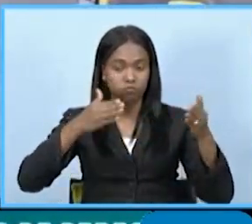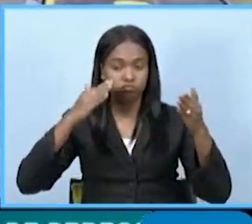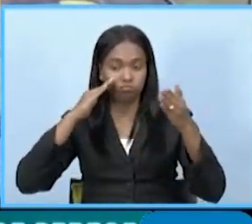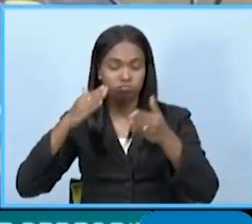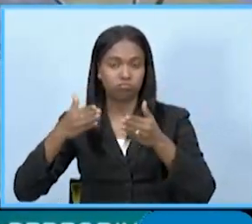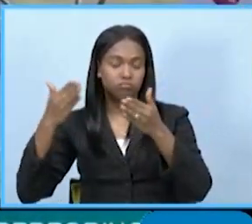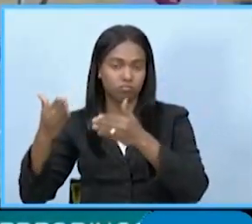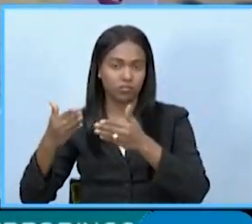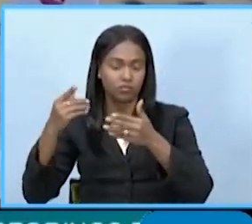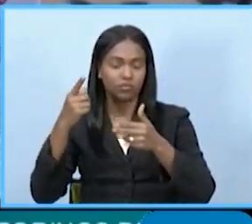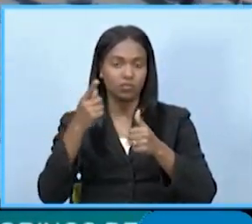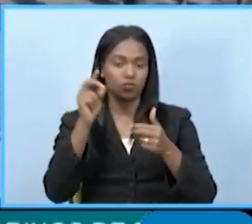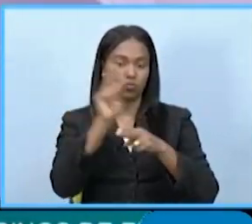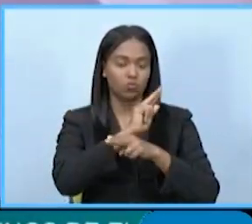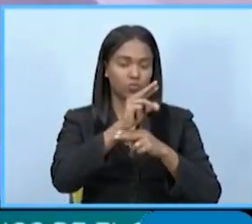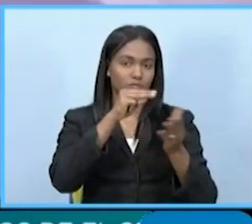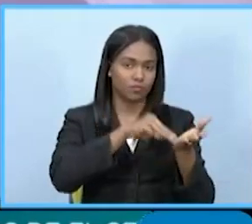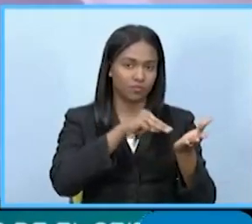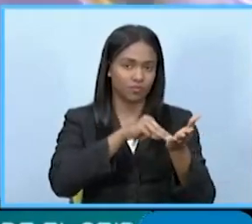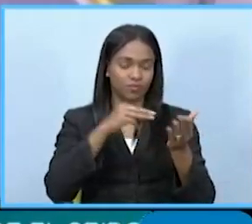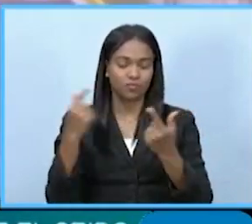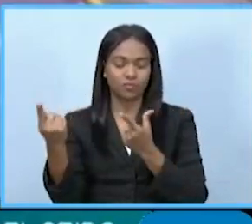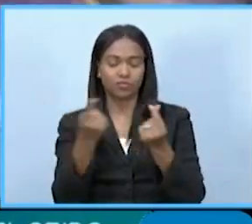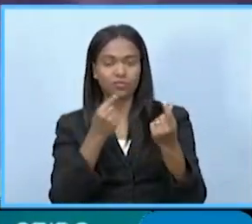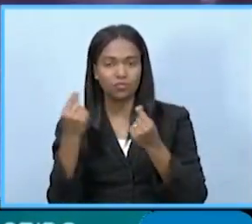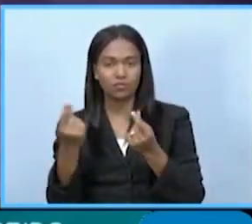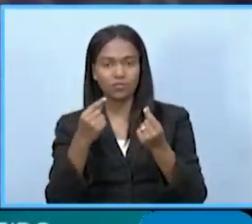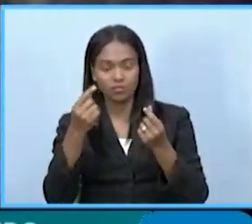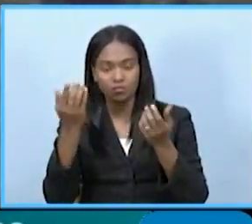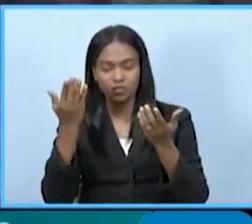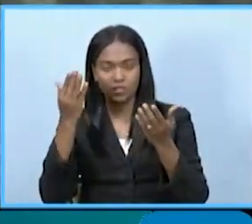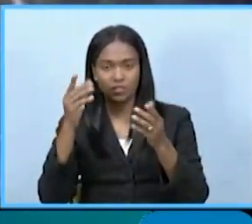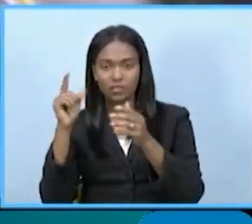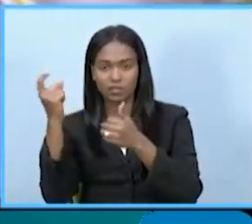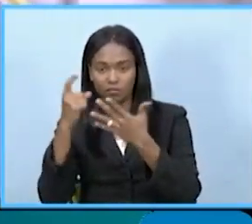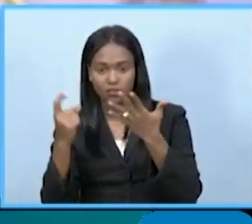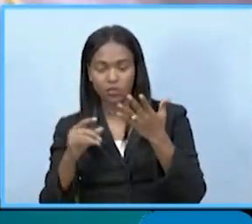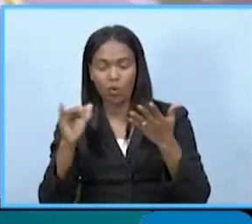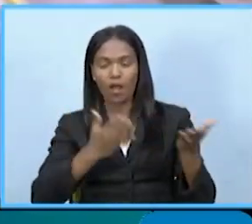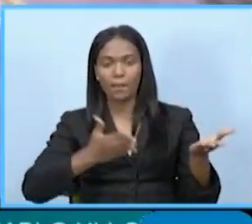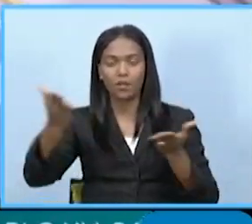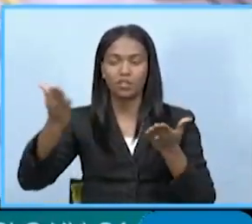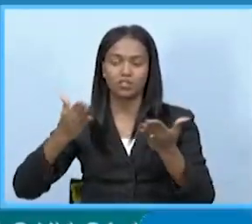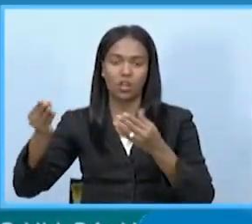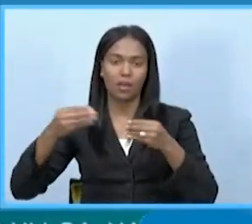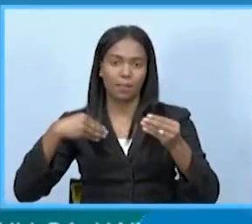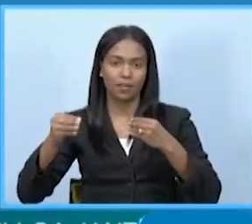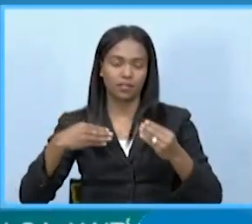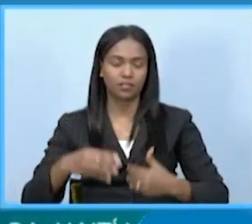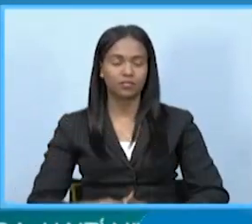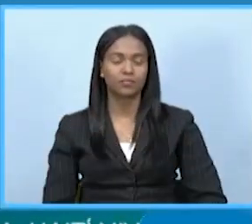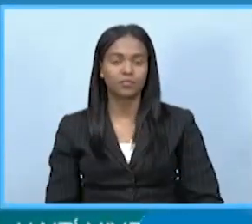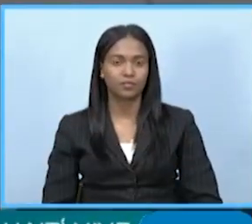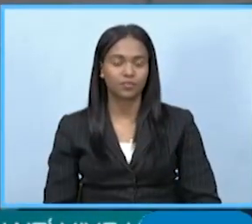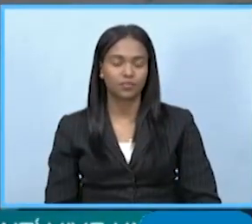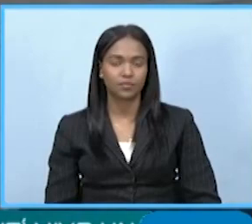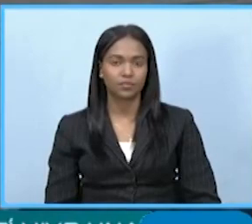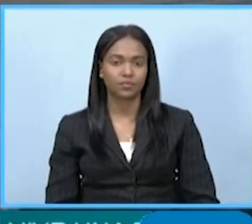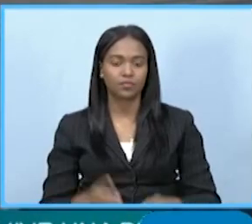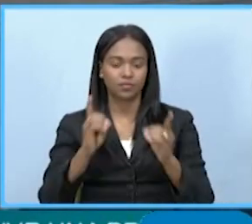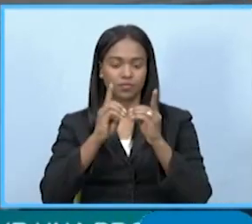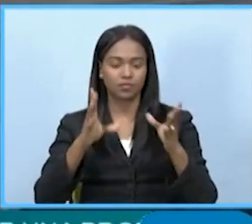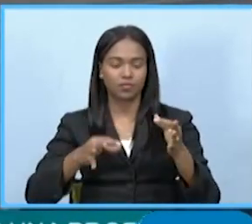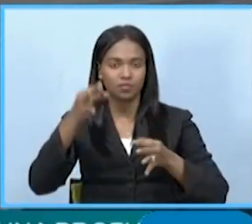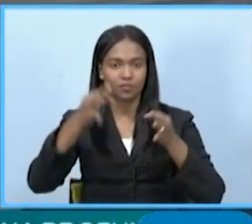son los dispositivos médicos, las actividades de textiles y las exportaciones de plásticos. El